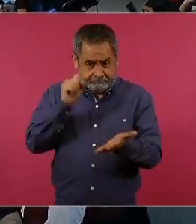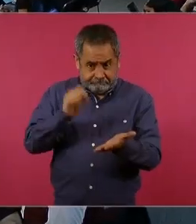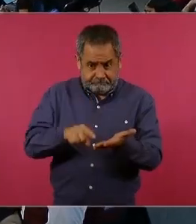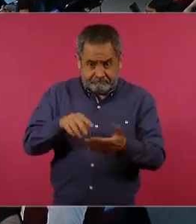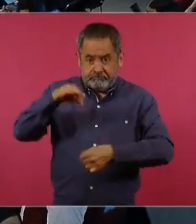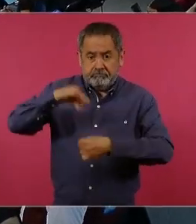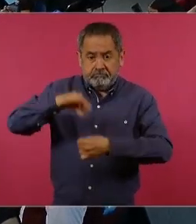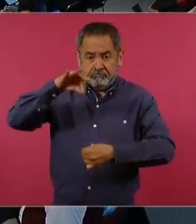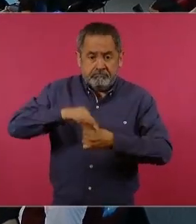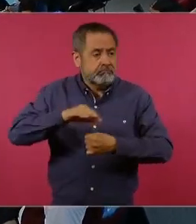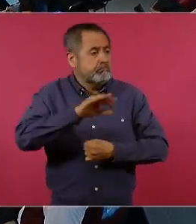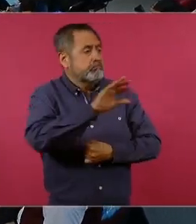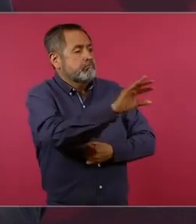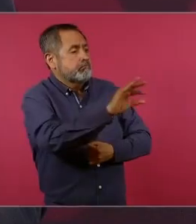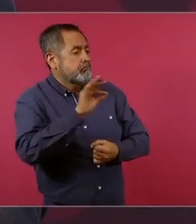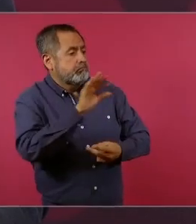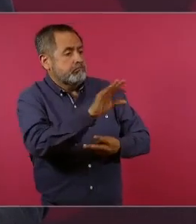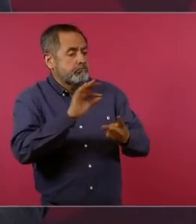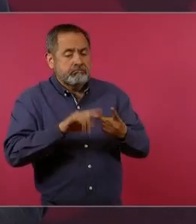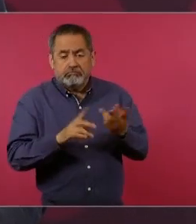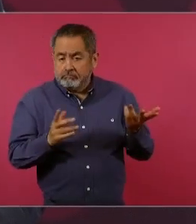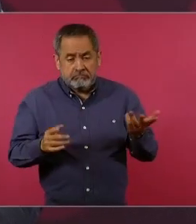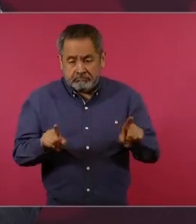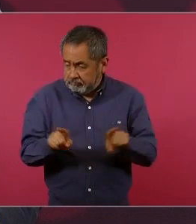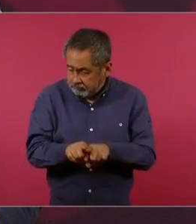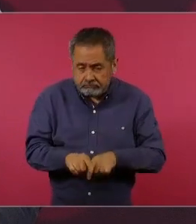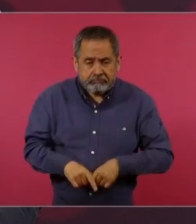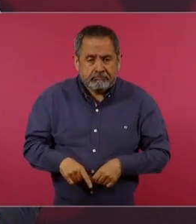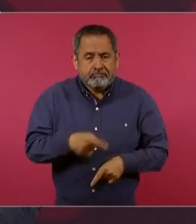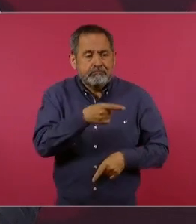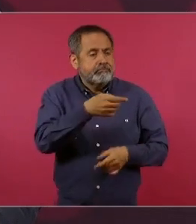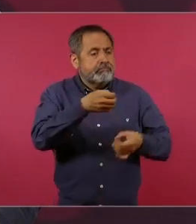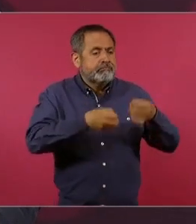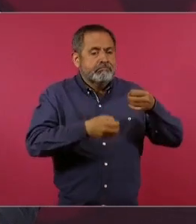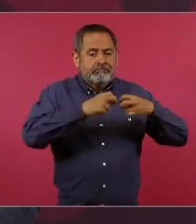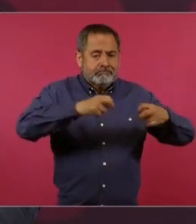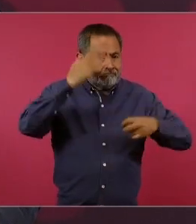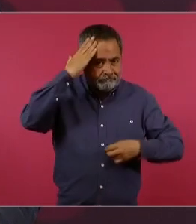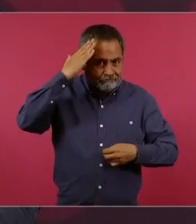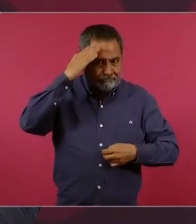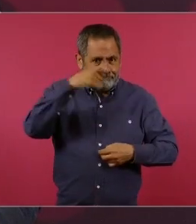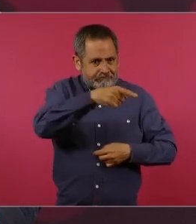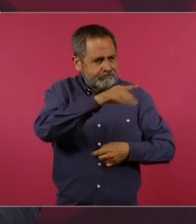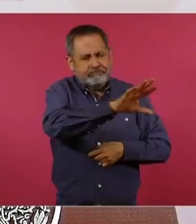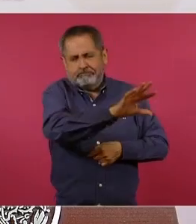1857. Se elegía a los magistrados.